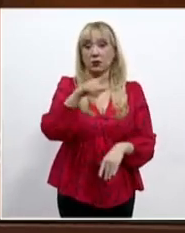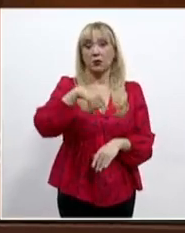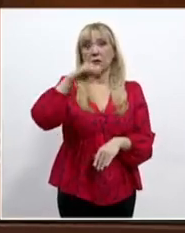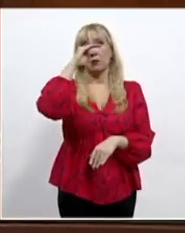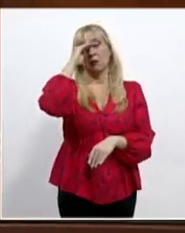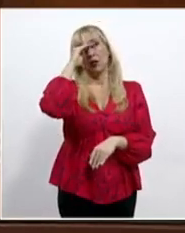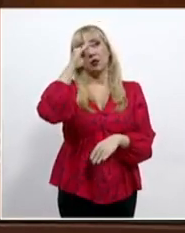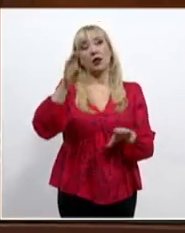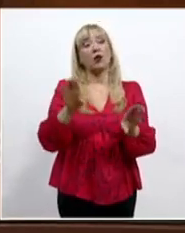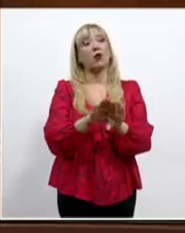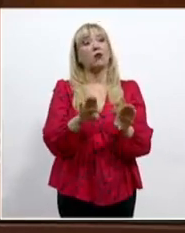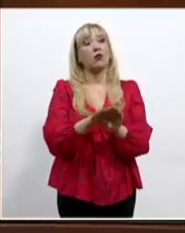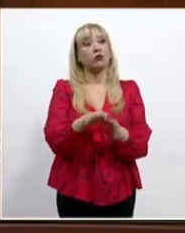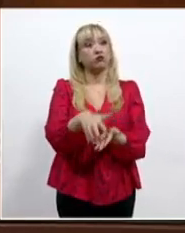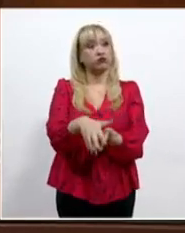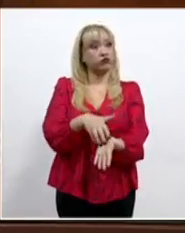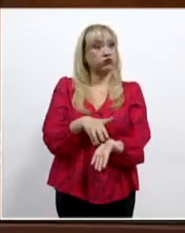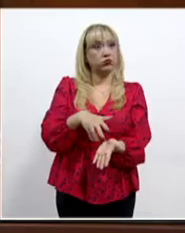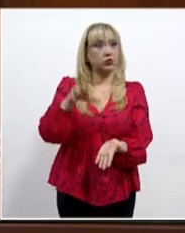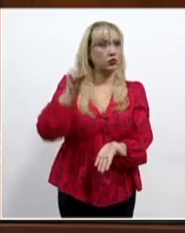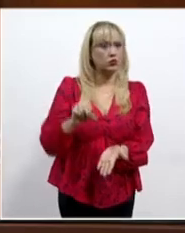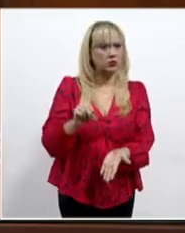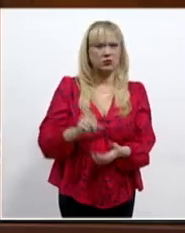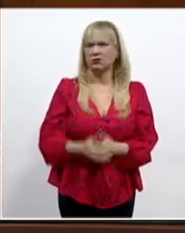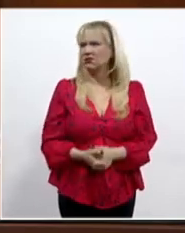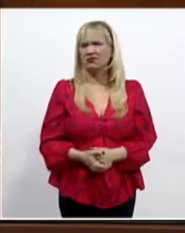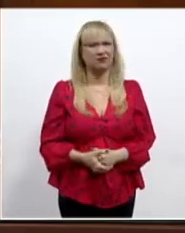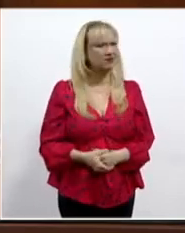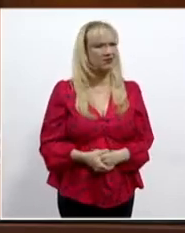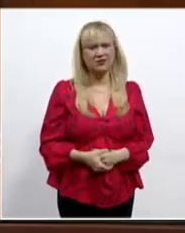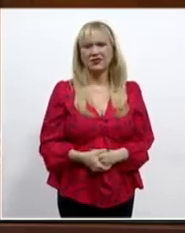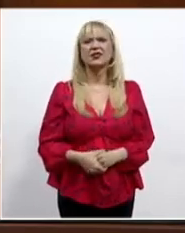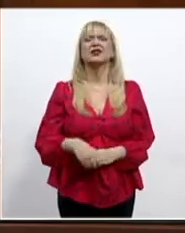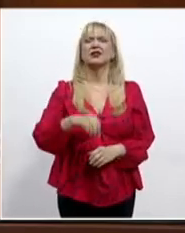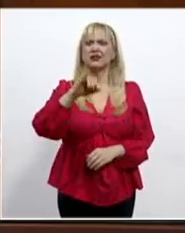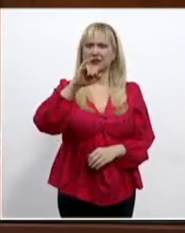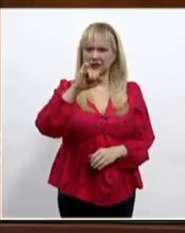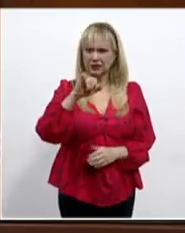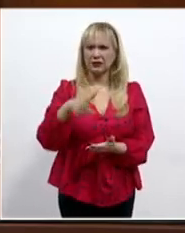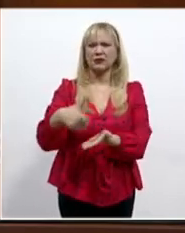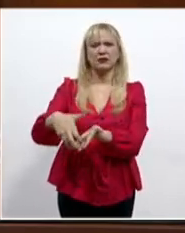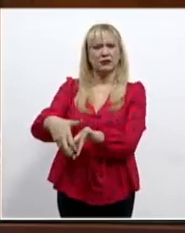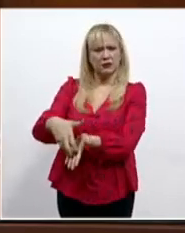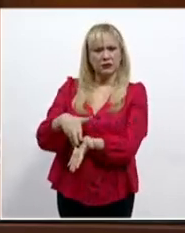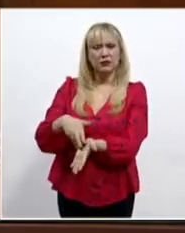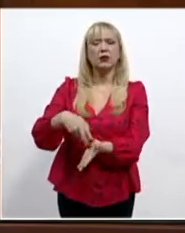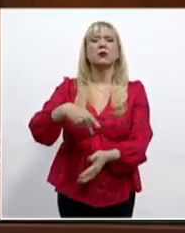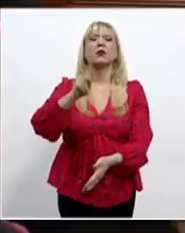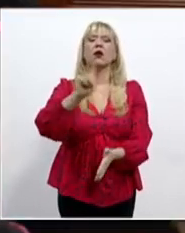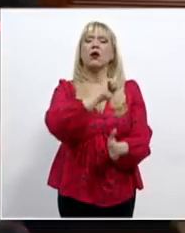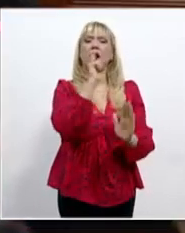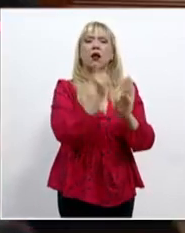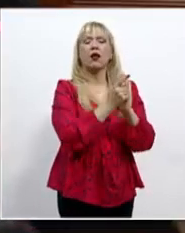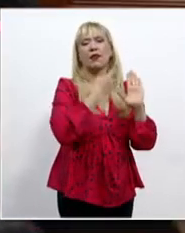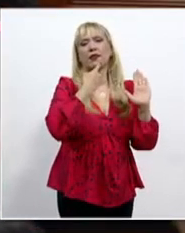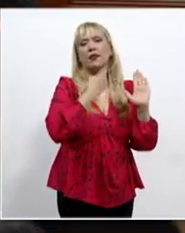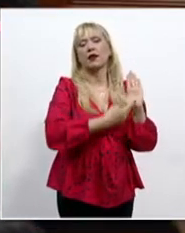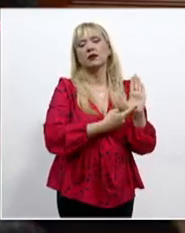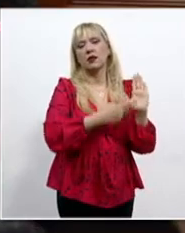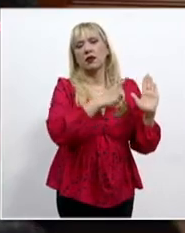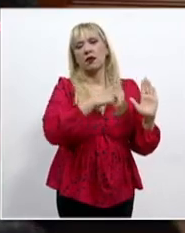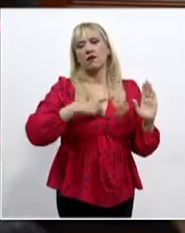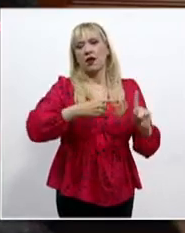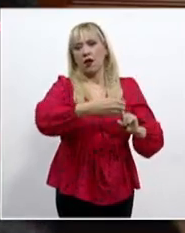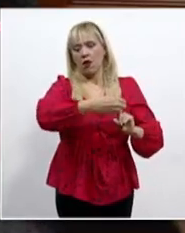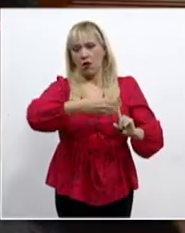austeridad, sino nos lleva al rompimiento del Estado de Derecho. La